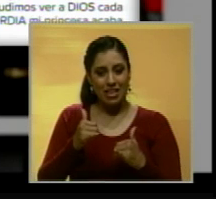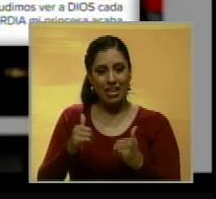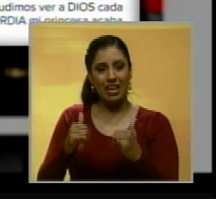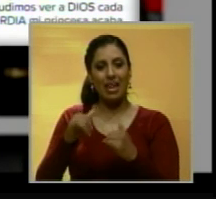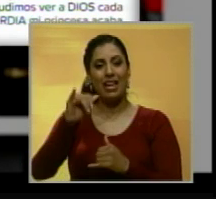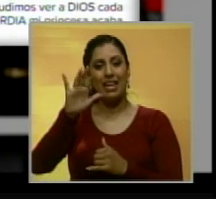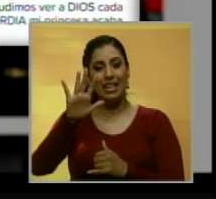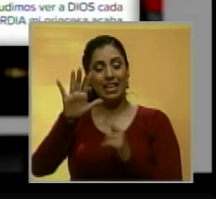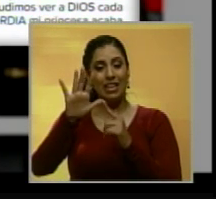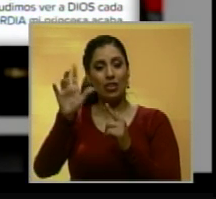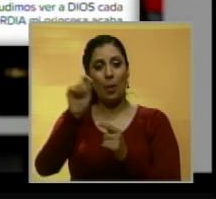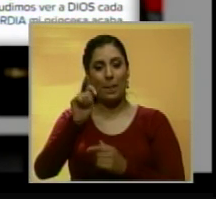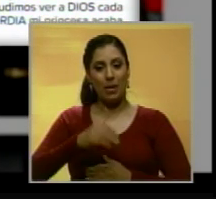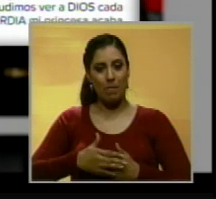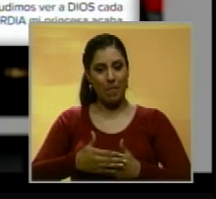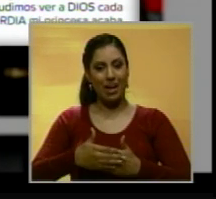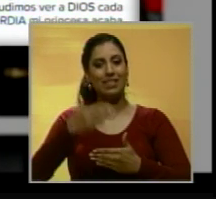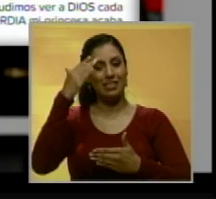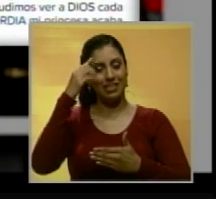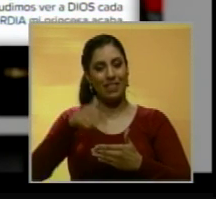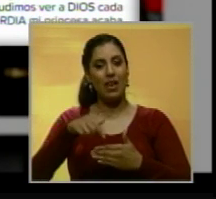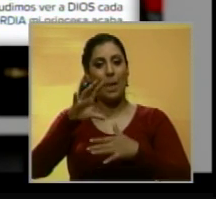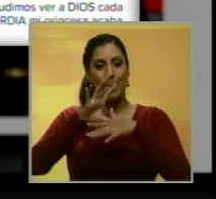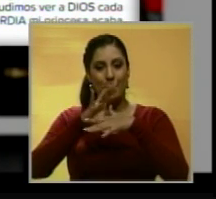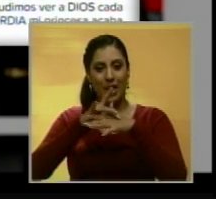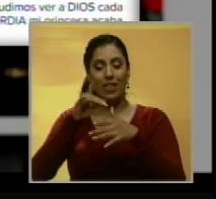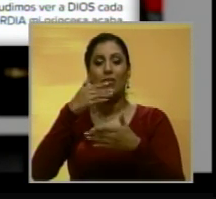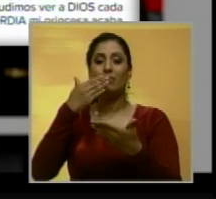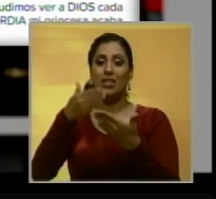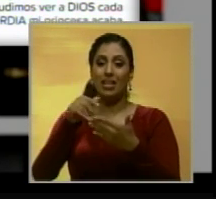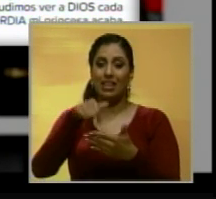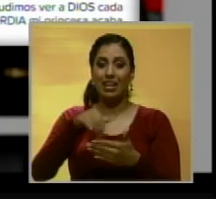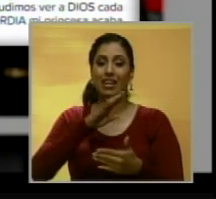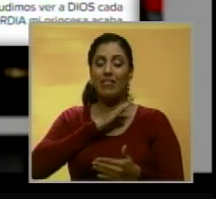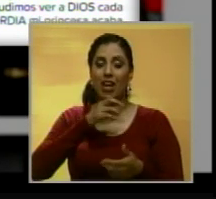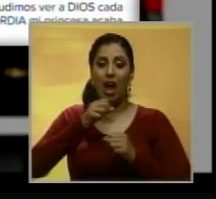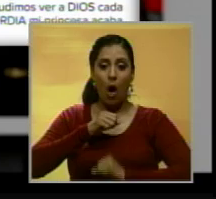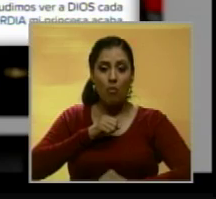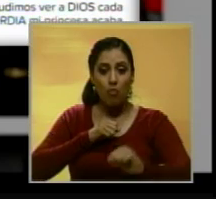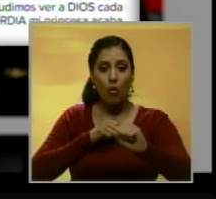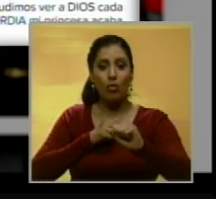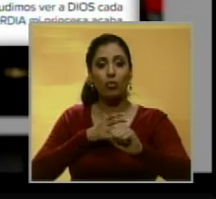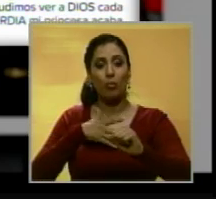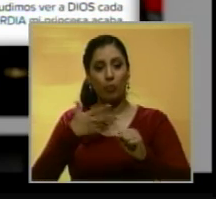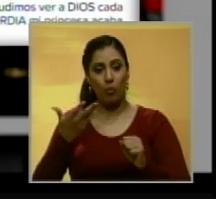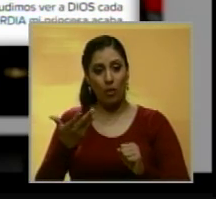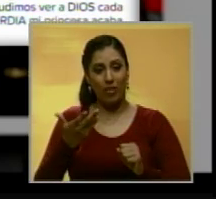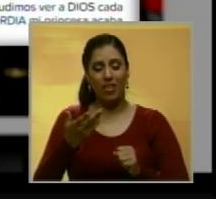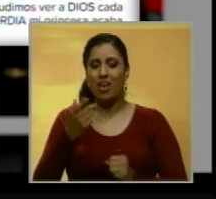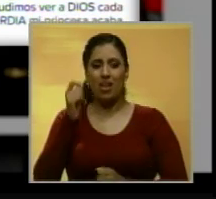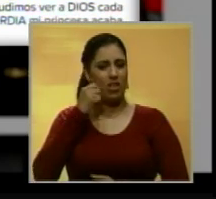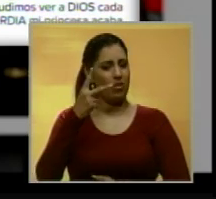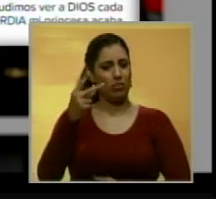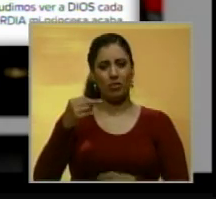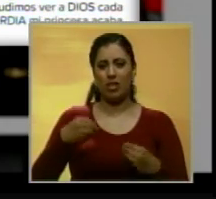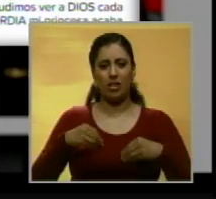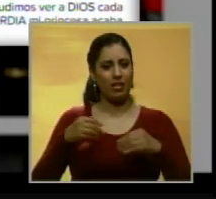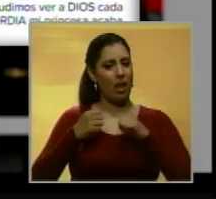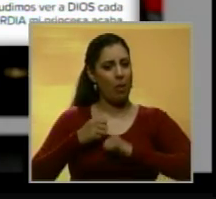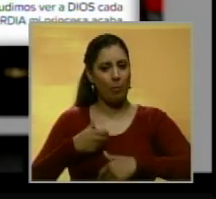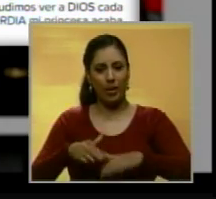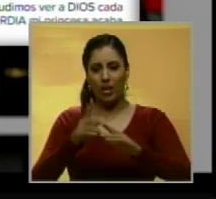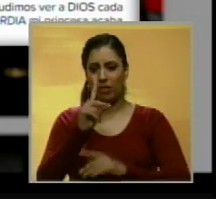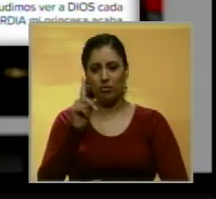el 5º mes de gestación, cuando los médicos les presentaron el aborto como una alternativa, lo que ellos no